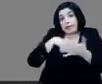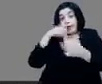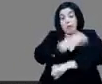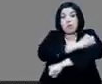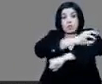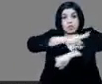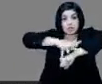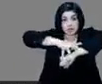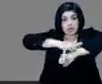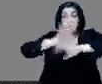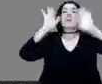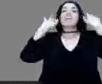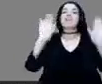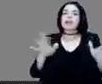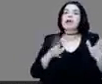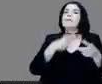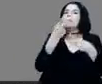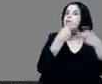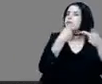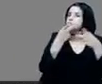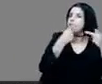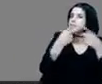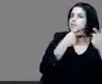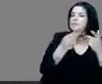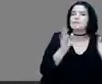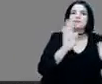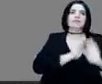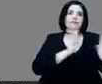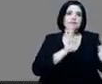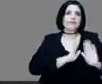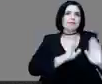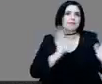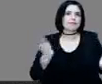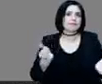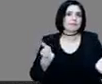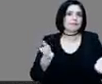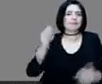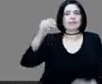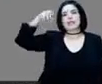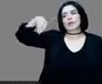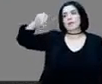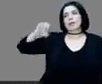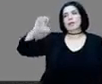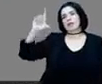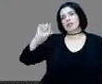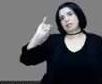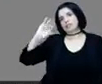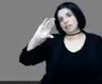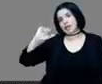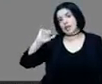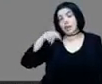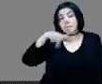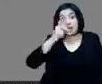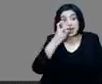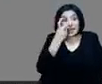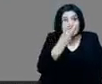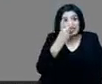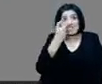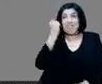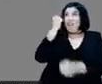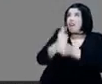ya preparando al ejército mexica, pero esta acción de los españoles viene a precipitar